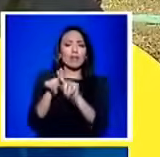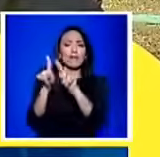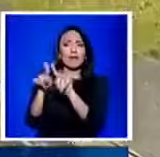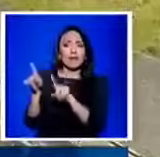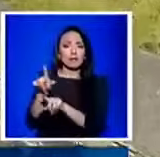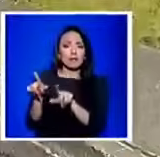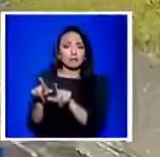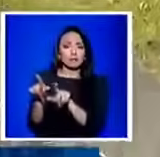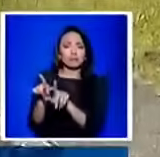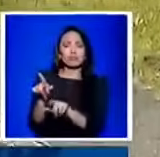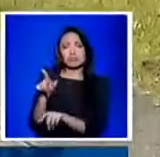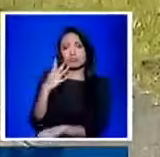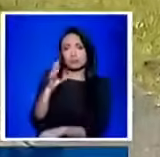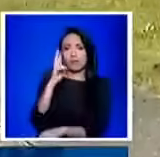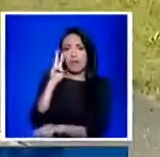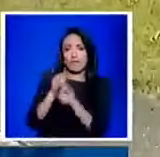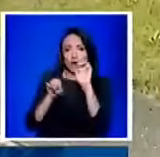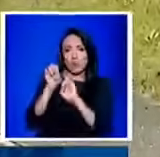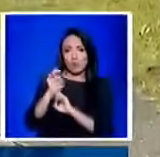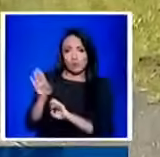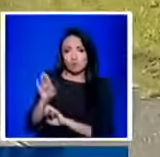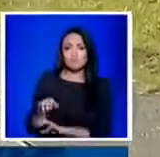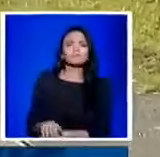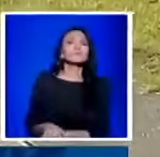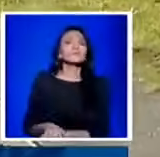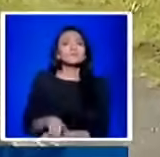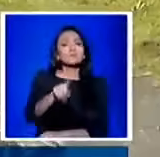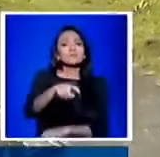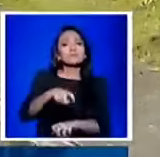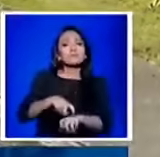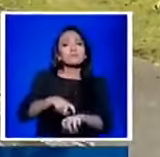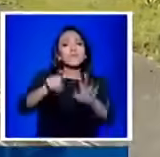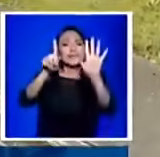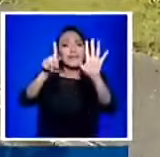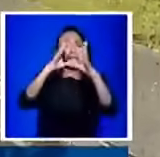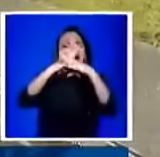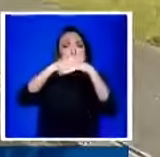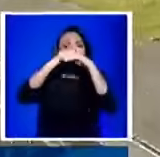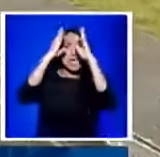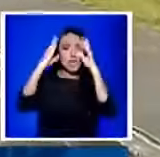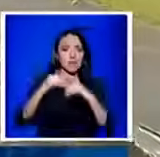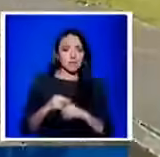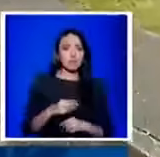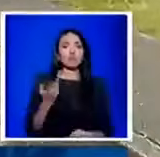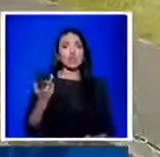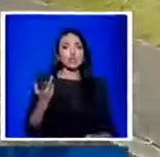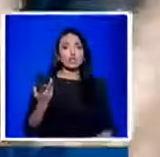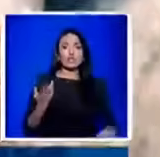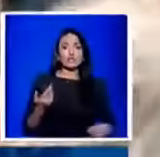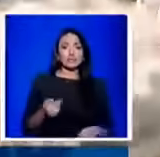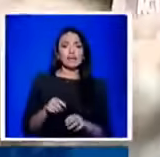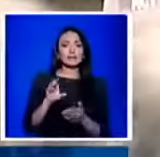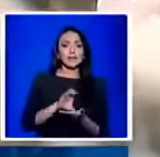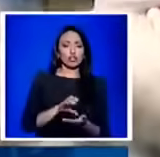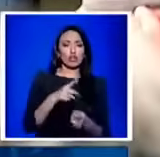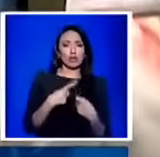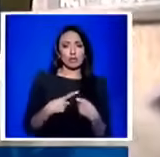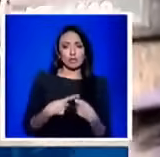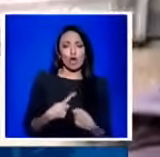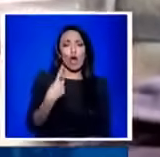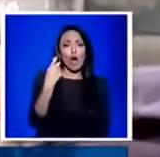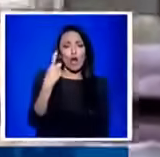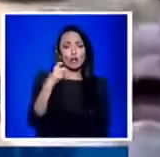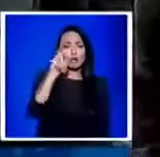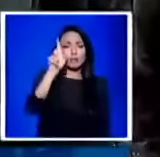salud. El siniestro ocurrió a las 6 de la mañana en el sector del Cumandá, en el centro de Quito. Los 11 pasajeros que